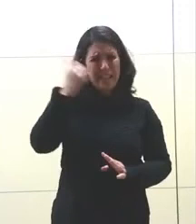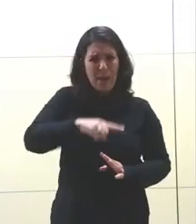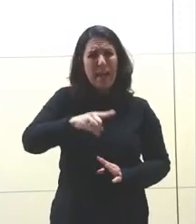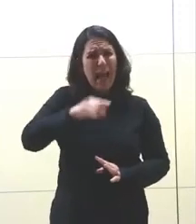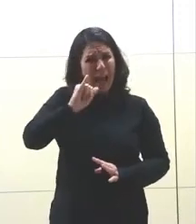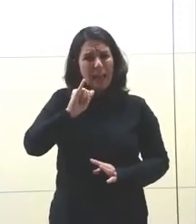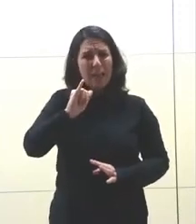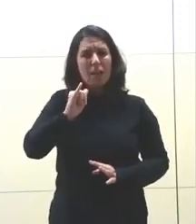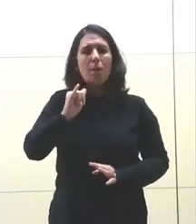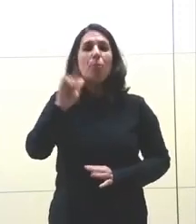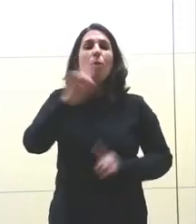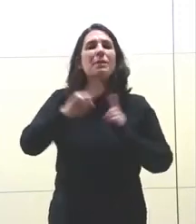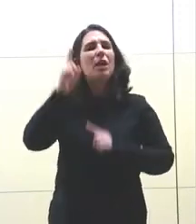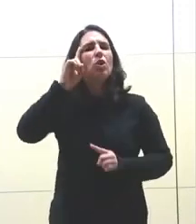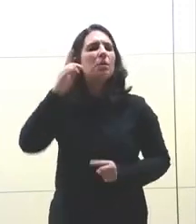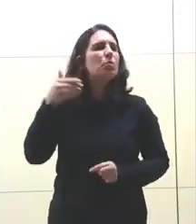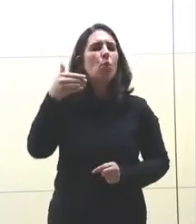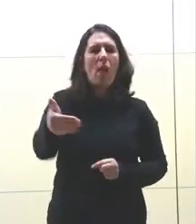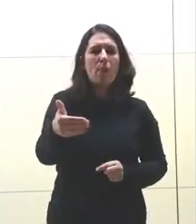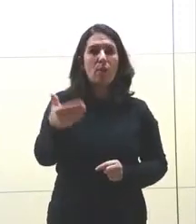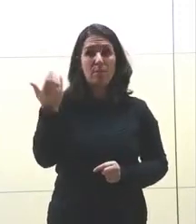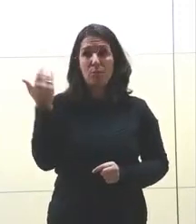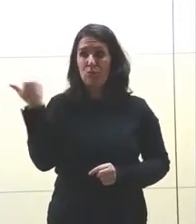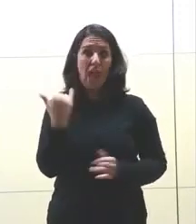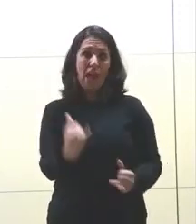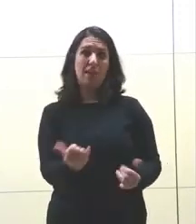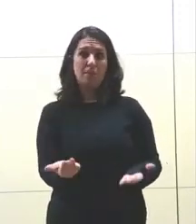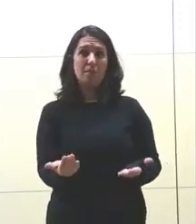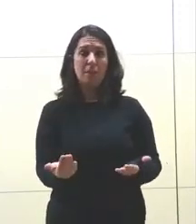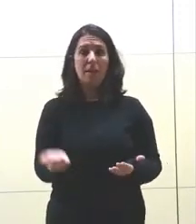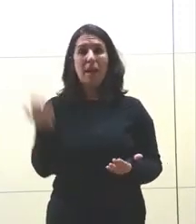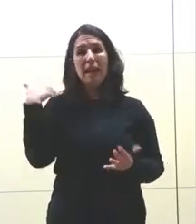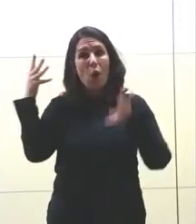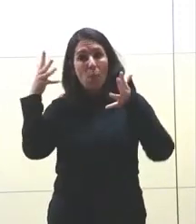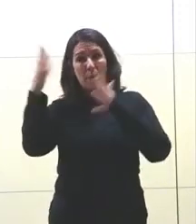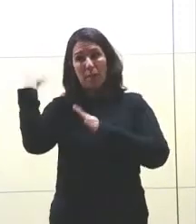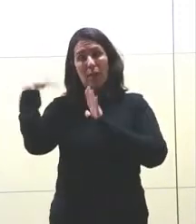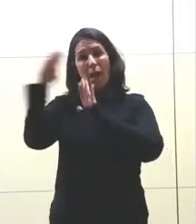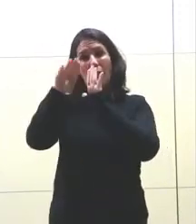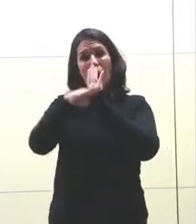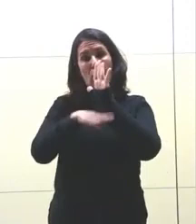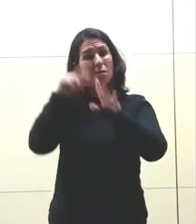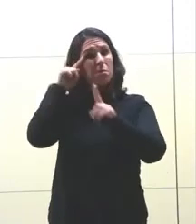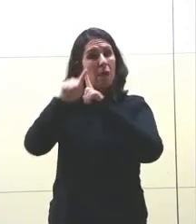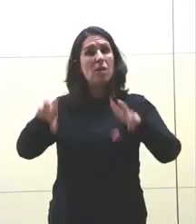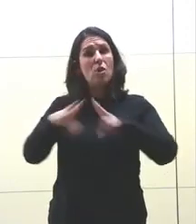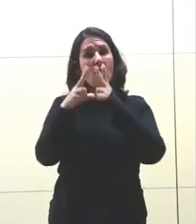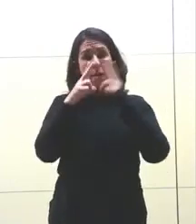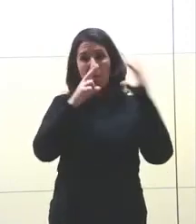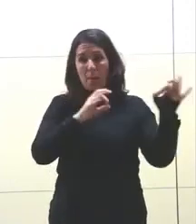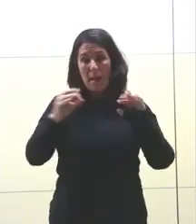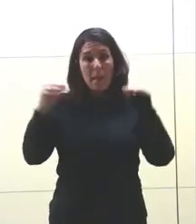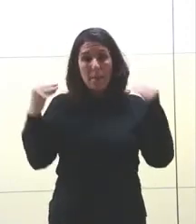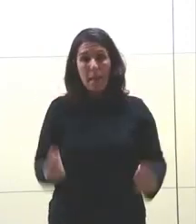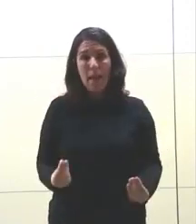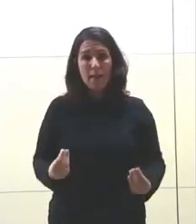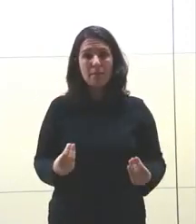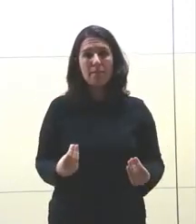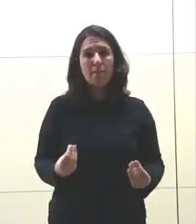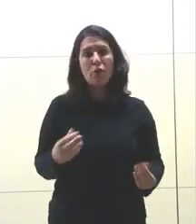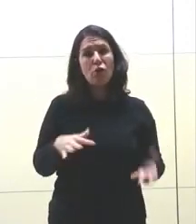y, lamentablemente, todas las recomendaciones que se hicieron en su día para que la sociedad estuviera preparada no se pusieron en